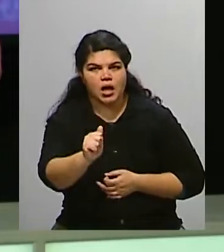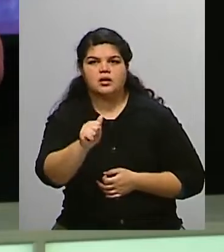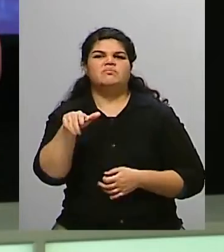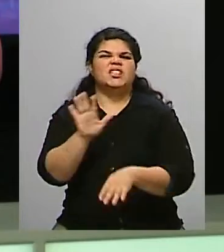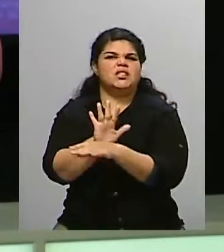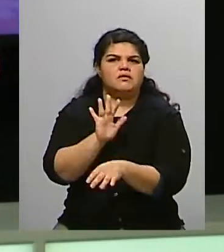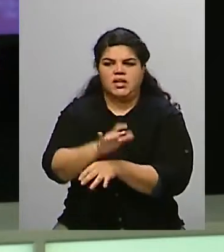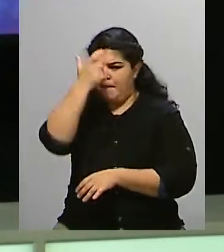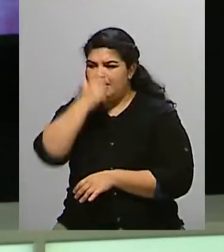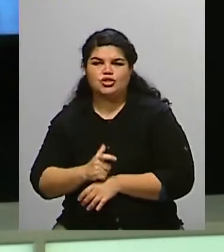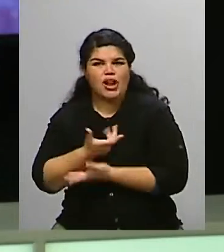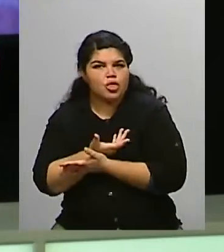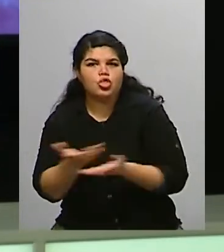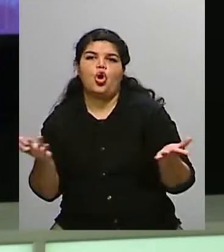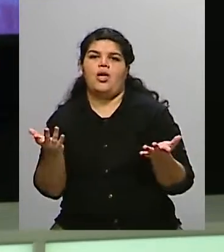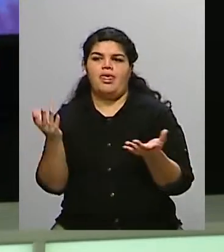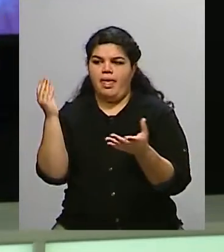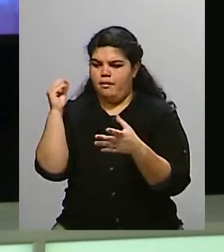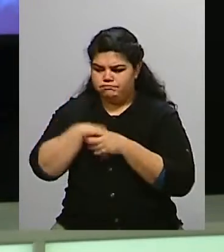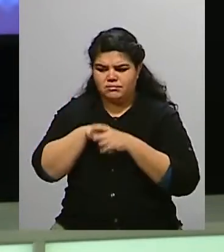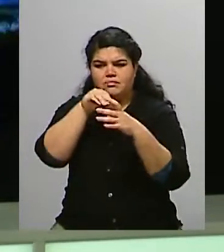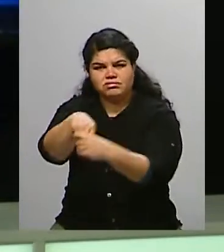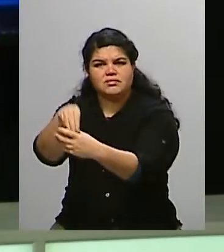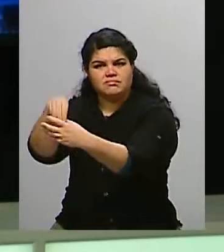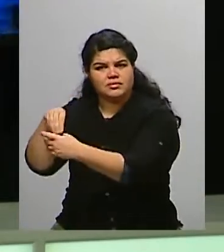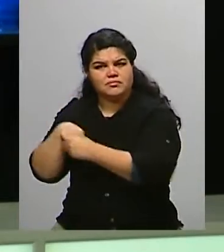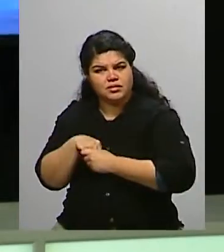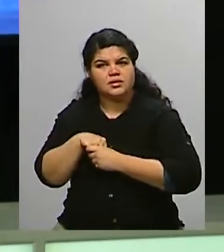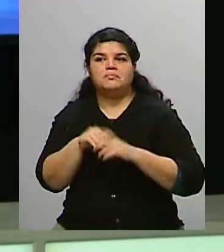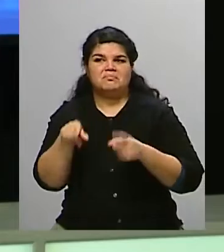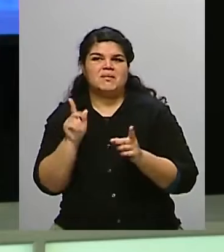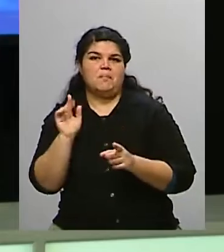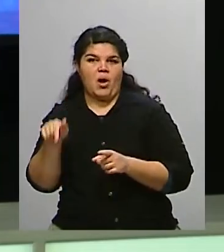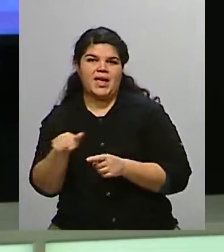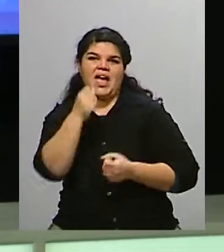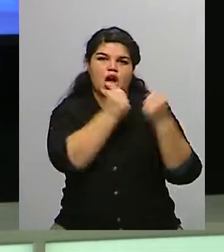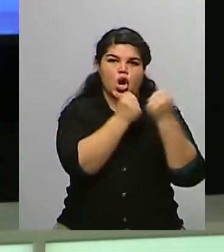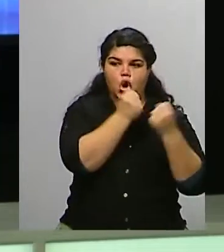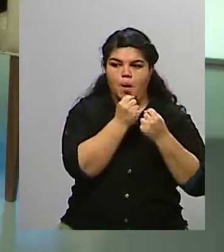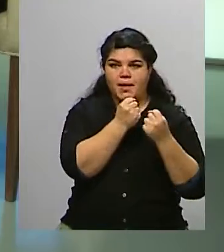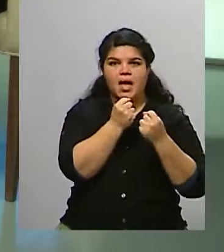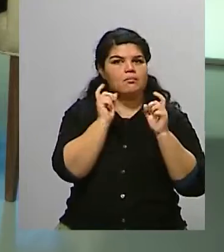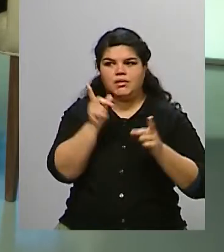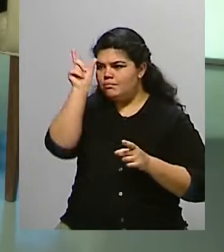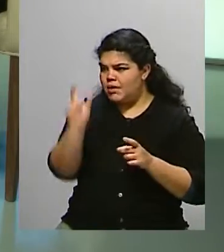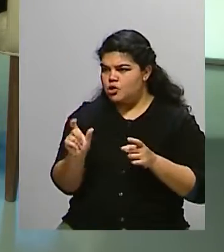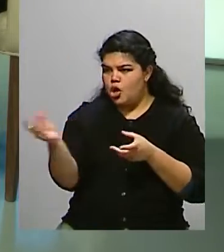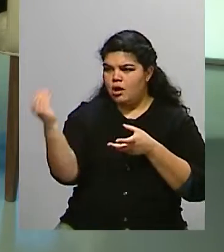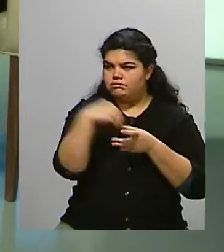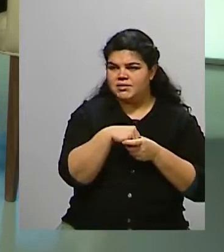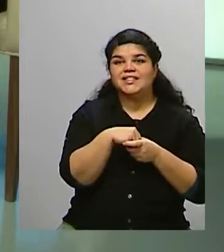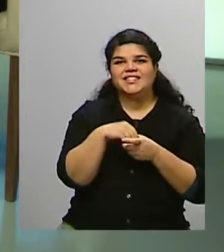saber aportando a esto y bueno, siempre aporta ese aspecto. Y evidentemente tiene muchas áreas de